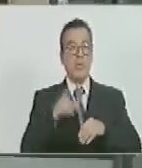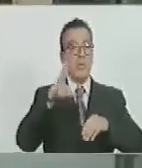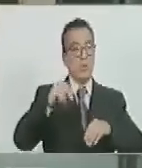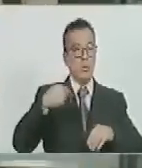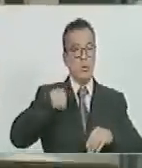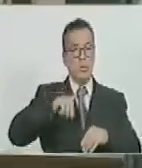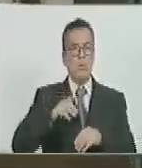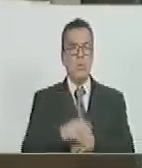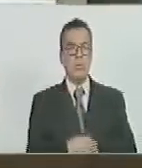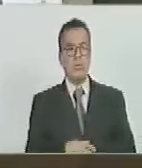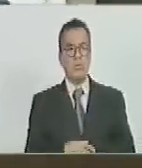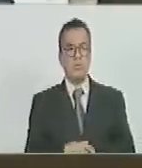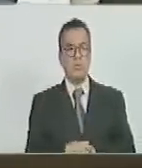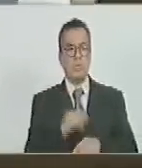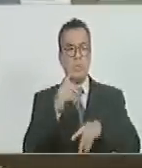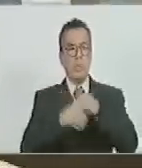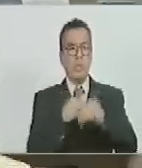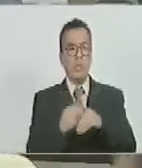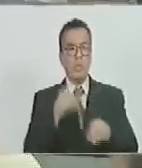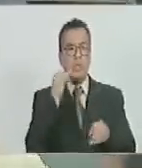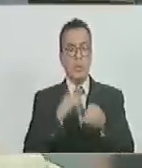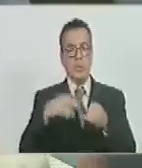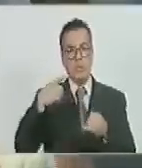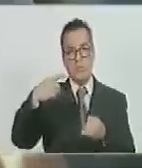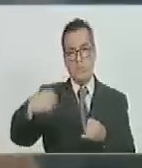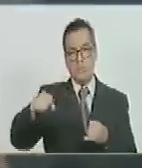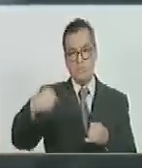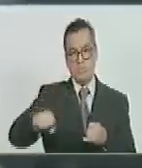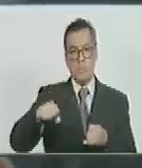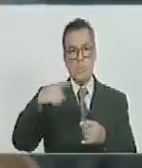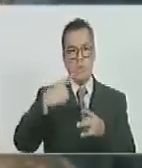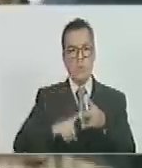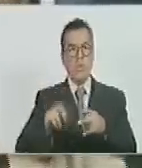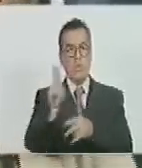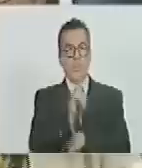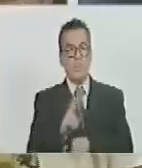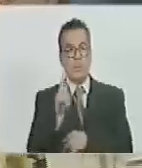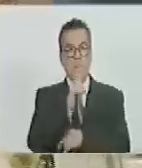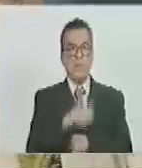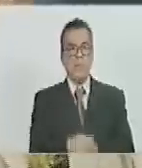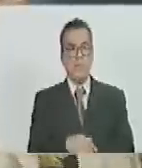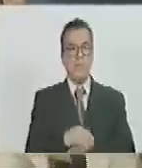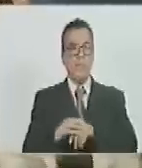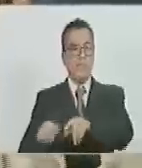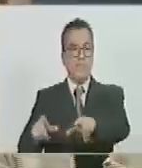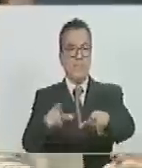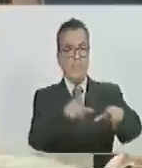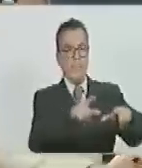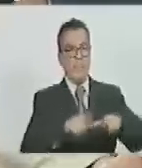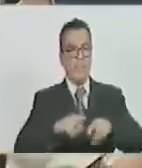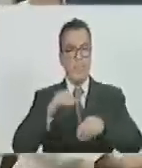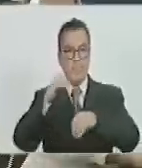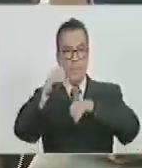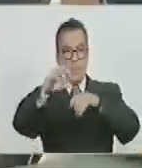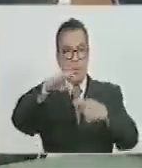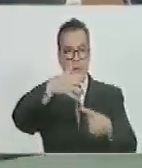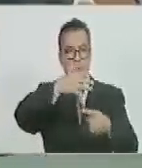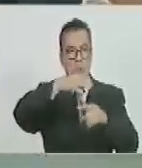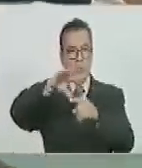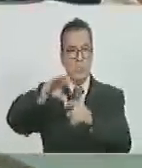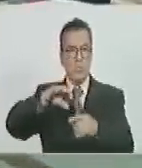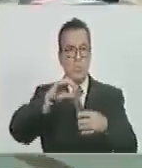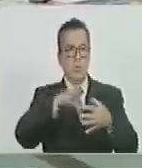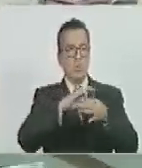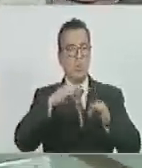como agente de la ultraderecha utilizando espacios de maniobra como las